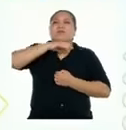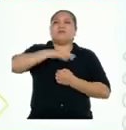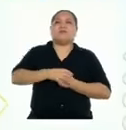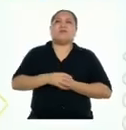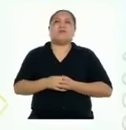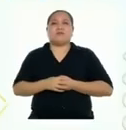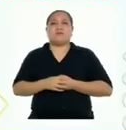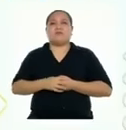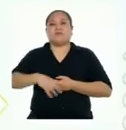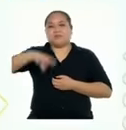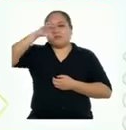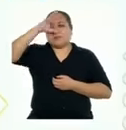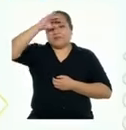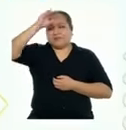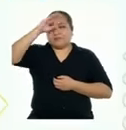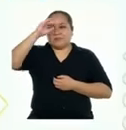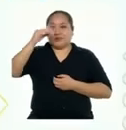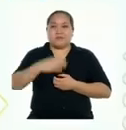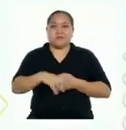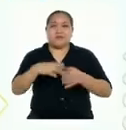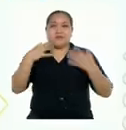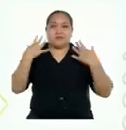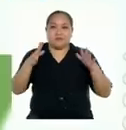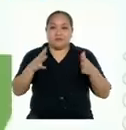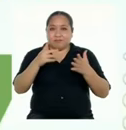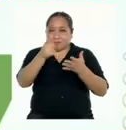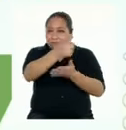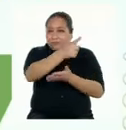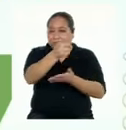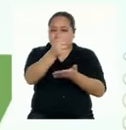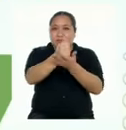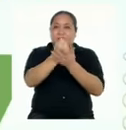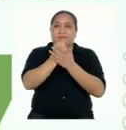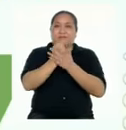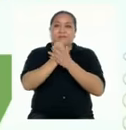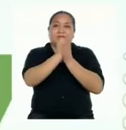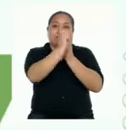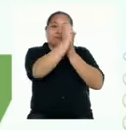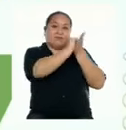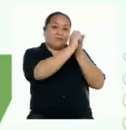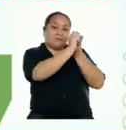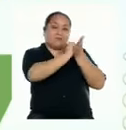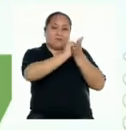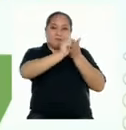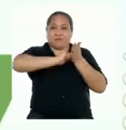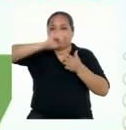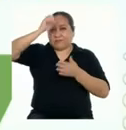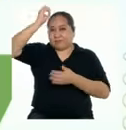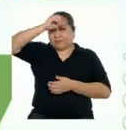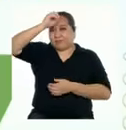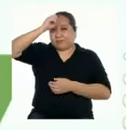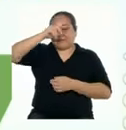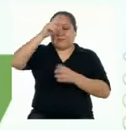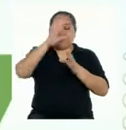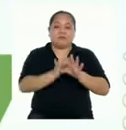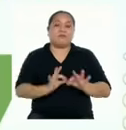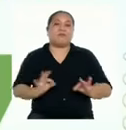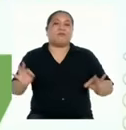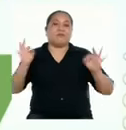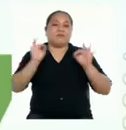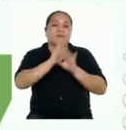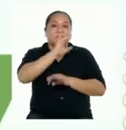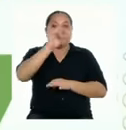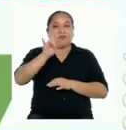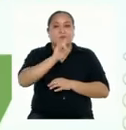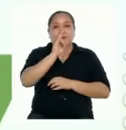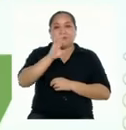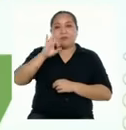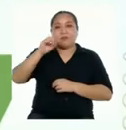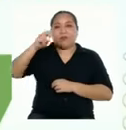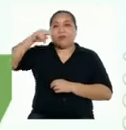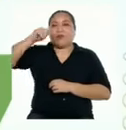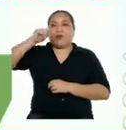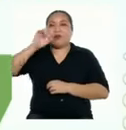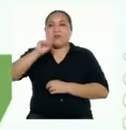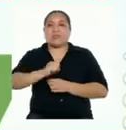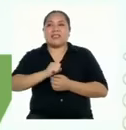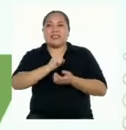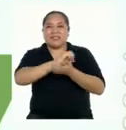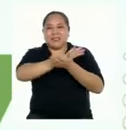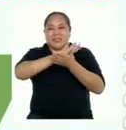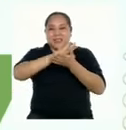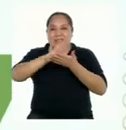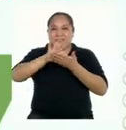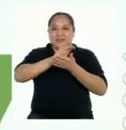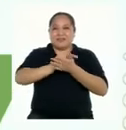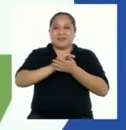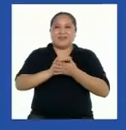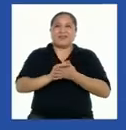Chicas y chicos, ahora sí me van a tener que ayudar a escribir mi artículo de opinión sobre la importancia del uso de fuentes de energía limpia para